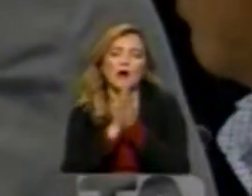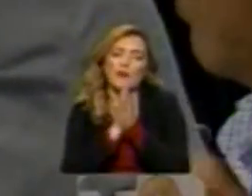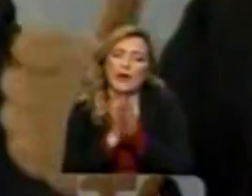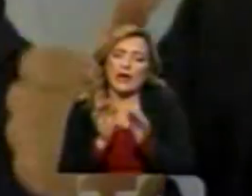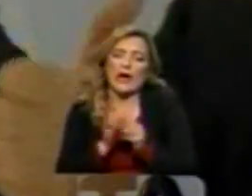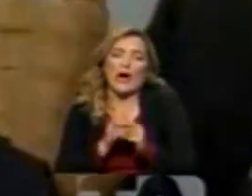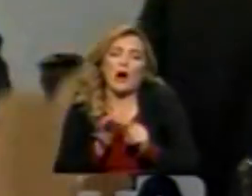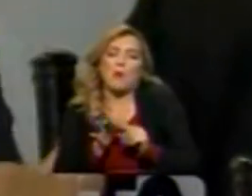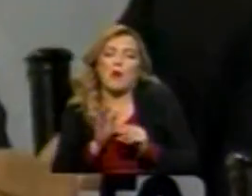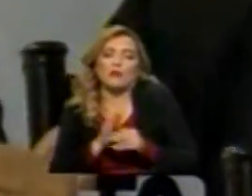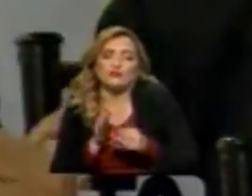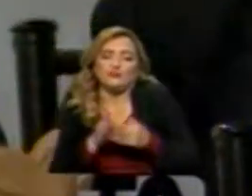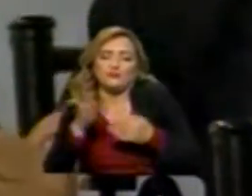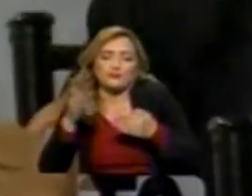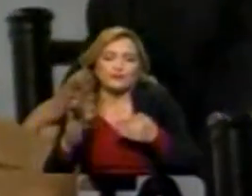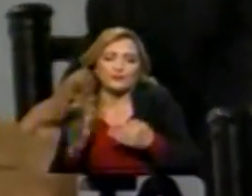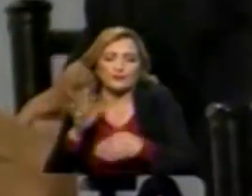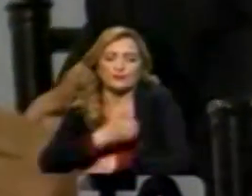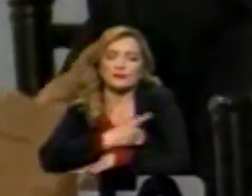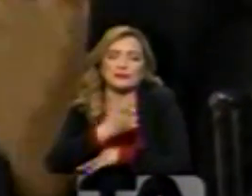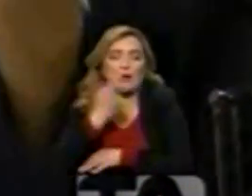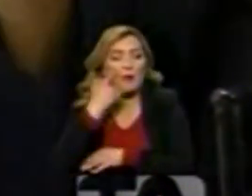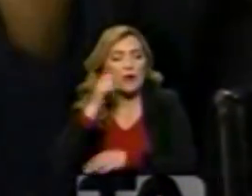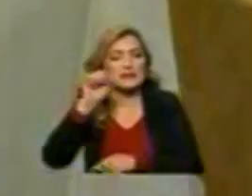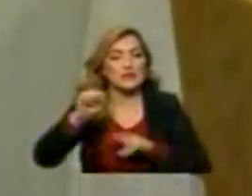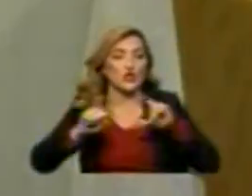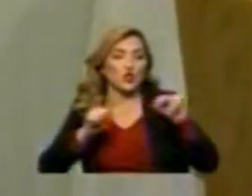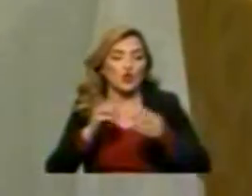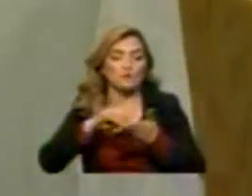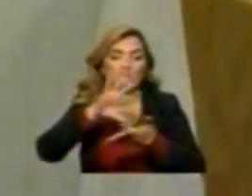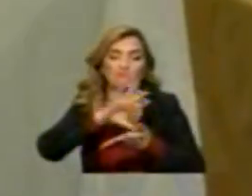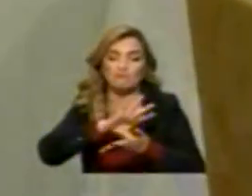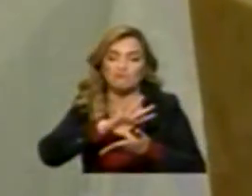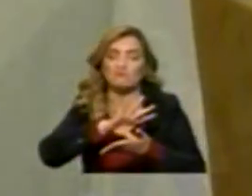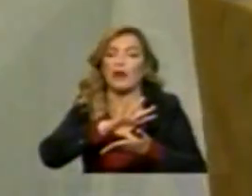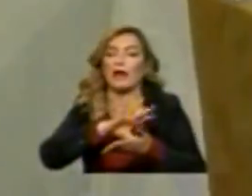el tema pasa o no al Pleno de la Asamblea. En Quito, Andrea Samaniego, 24 horas.